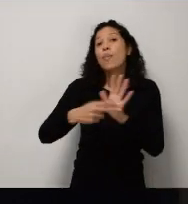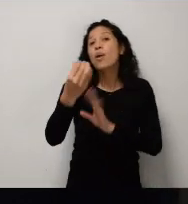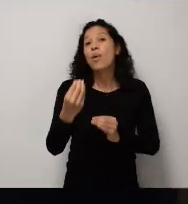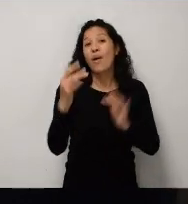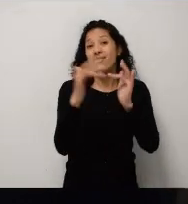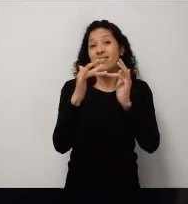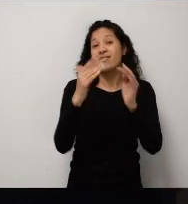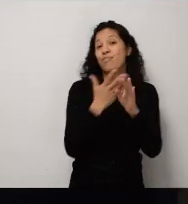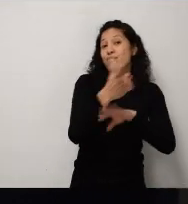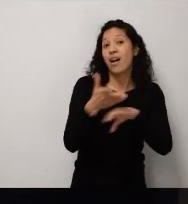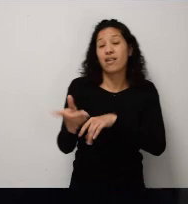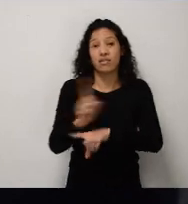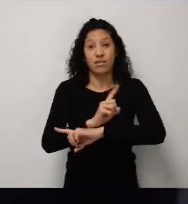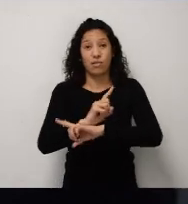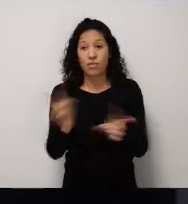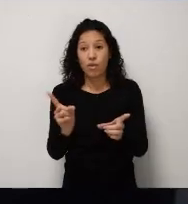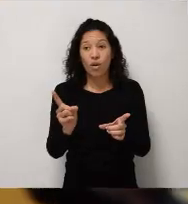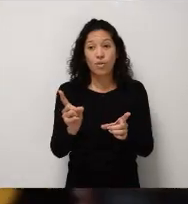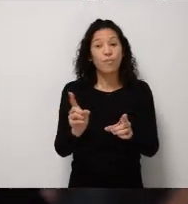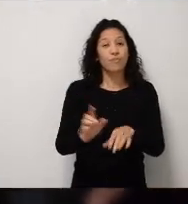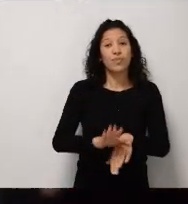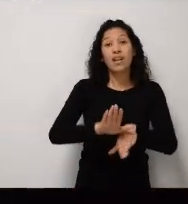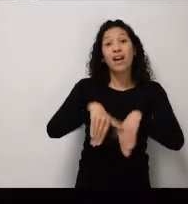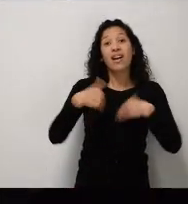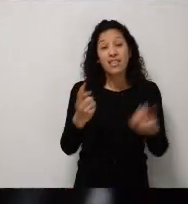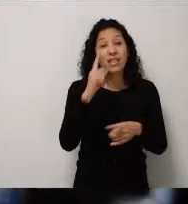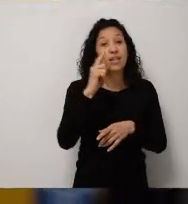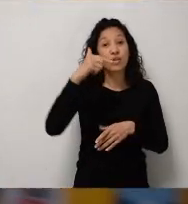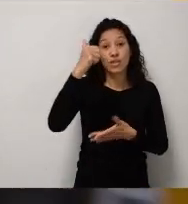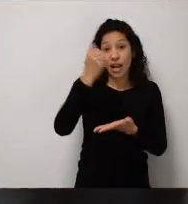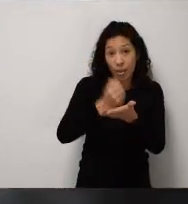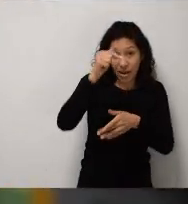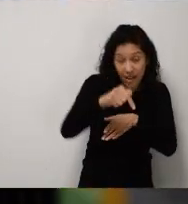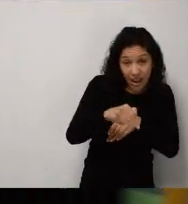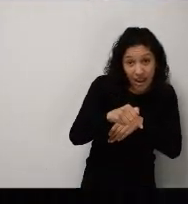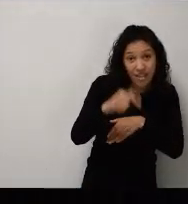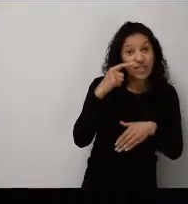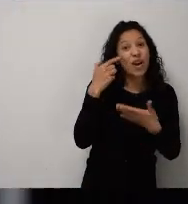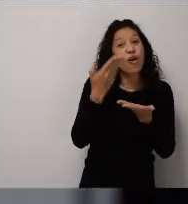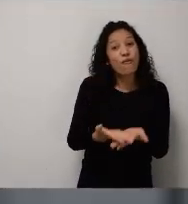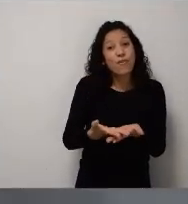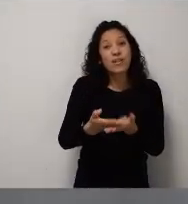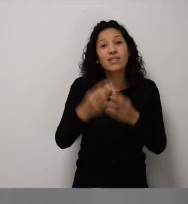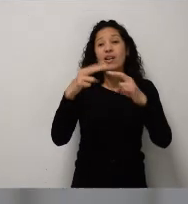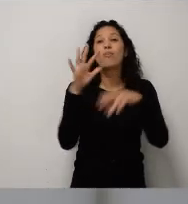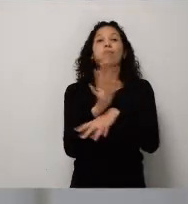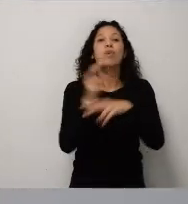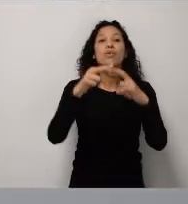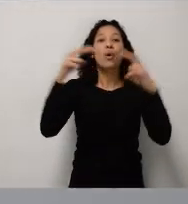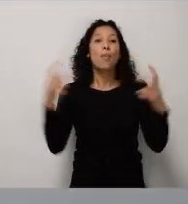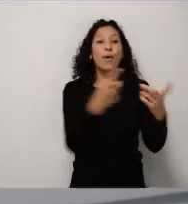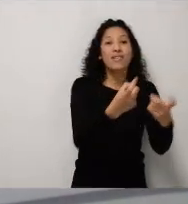que las plataformas actualmente disponibles no son accesibles. Por eso Incluyes ofrece, hace de puente entre